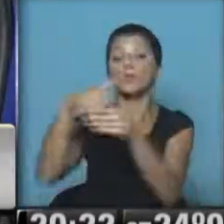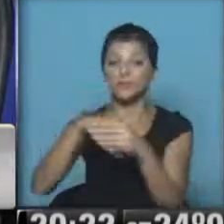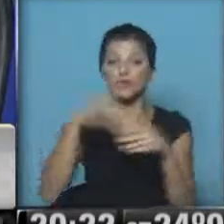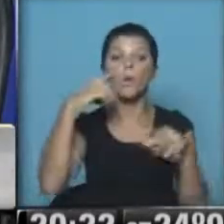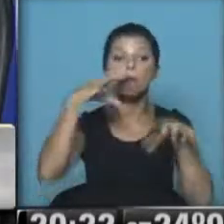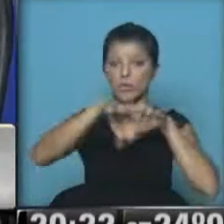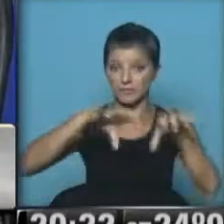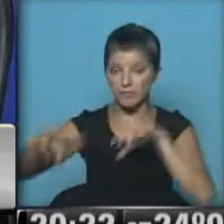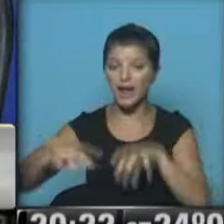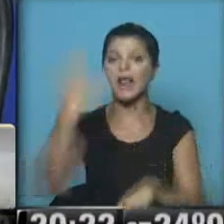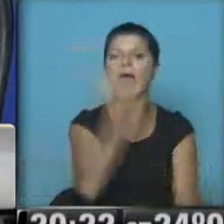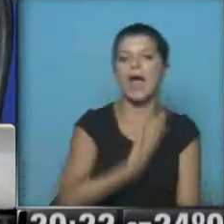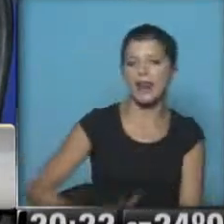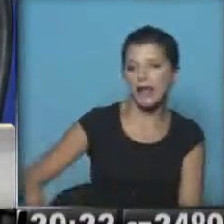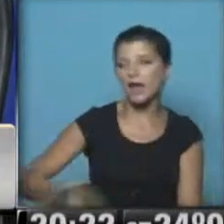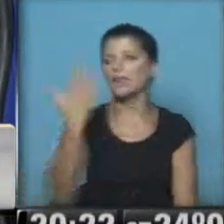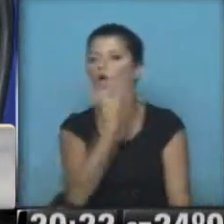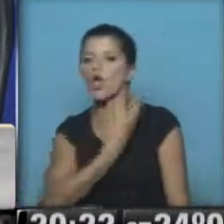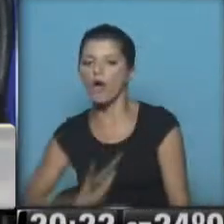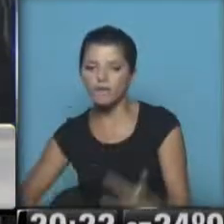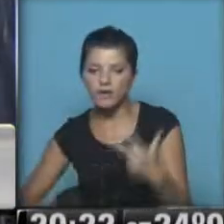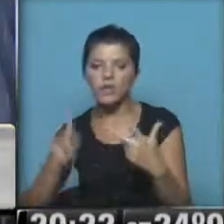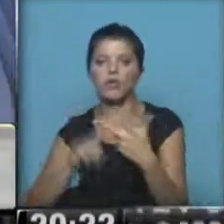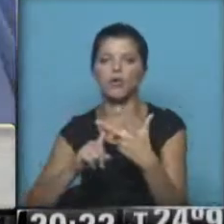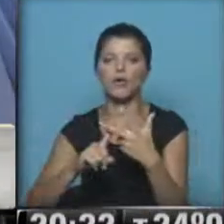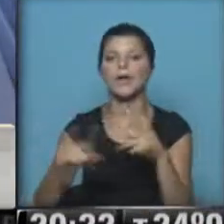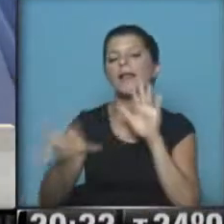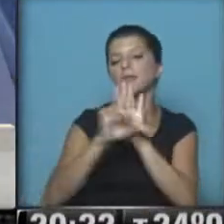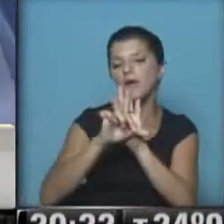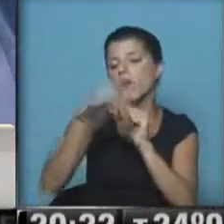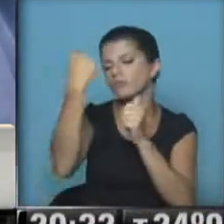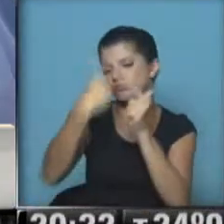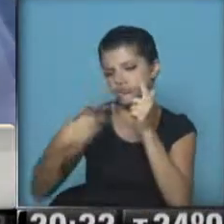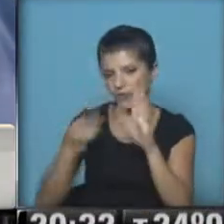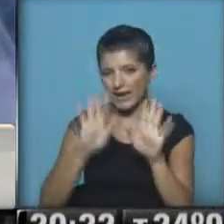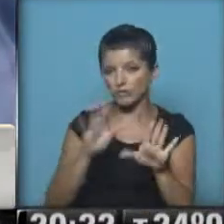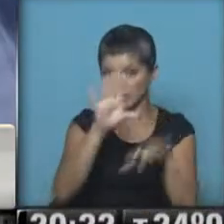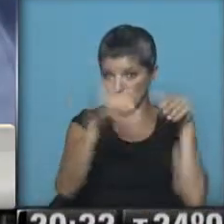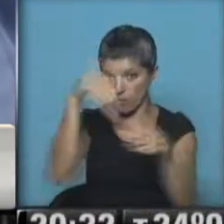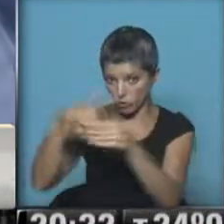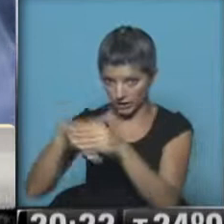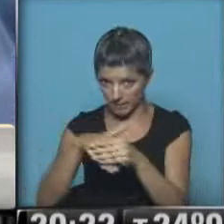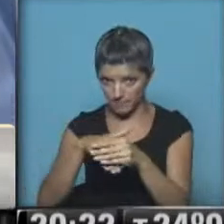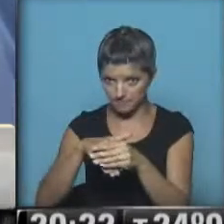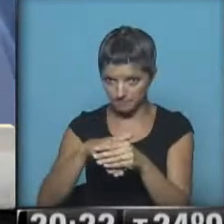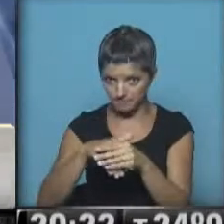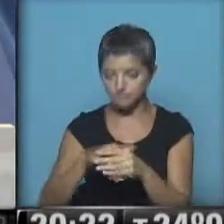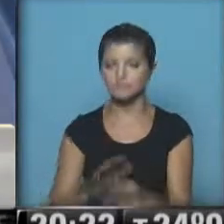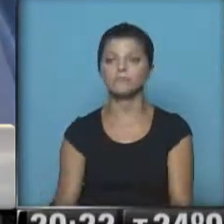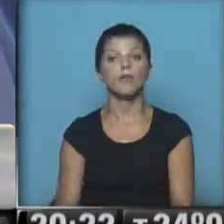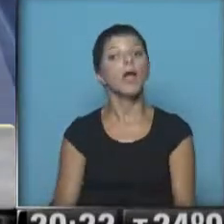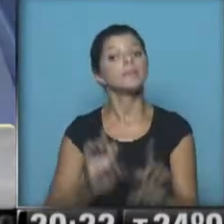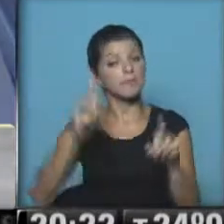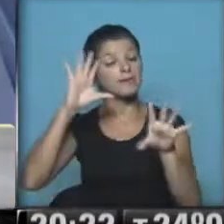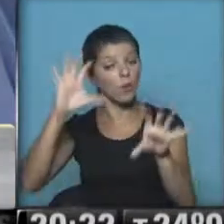elegían alcaldes, gobernadores y los consejos deliberantes, los consejos departamentales, no importa ahora cómo los llamemos. Recordemos